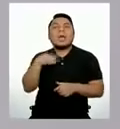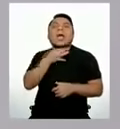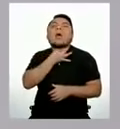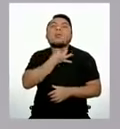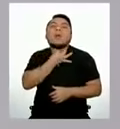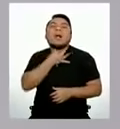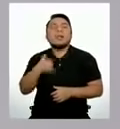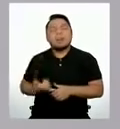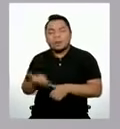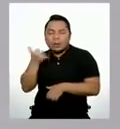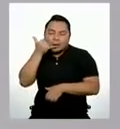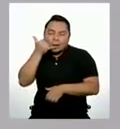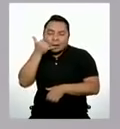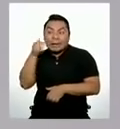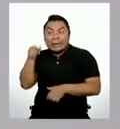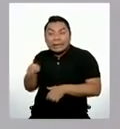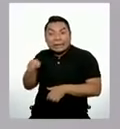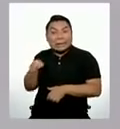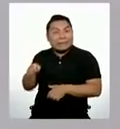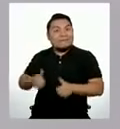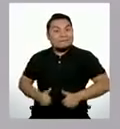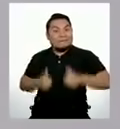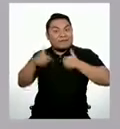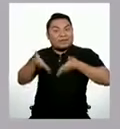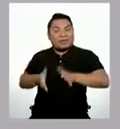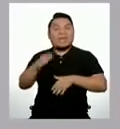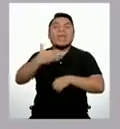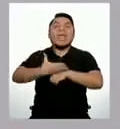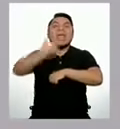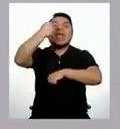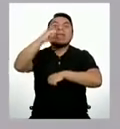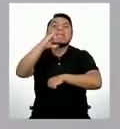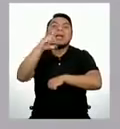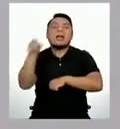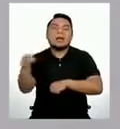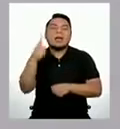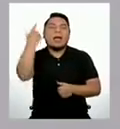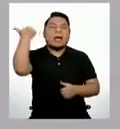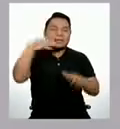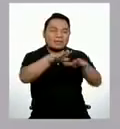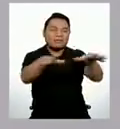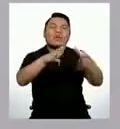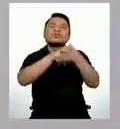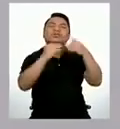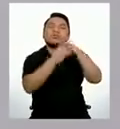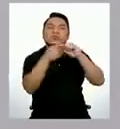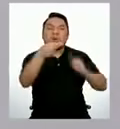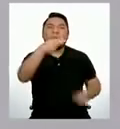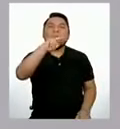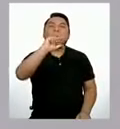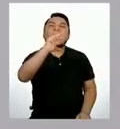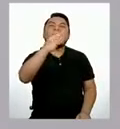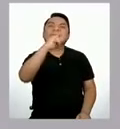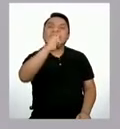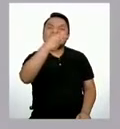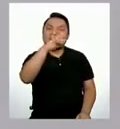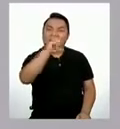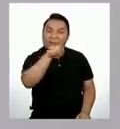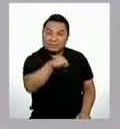por teléfono y ellos, que son de Ica, me contaron sobre el mito de la huacachina. ¿Has oído hablar sobre el mito de la huacachina?